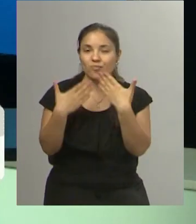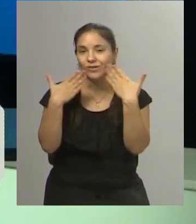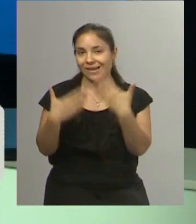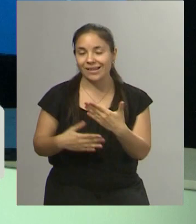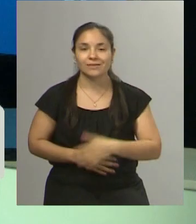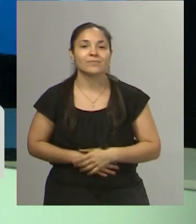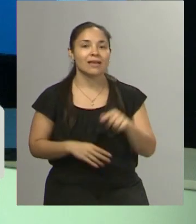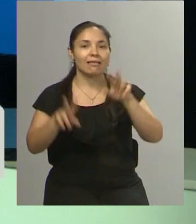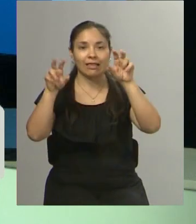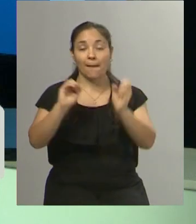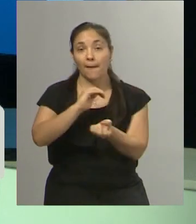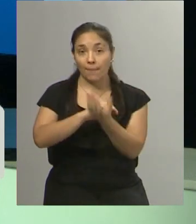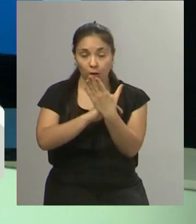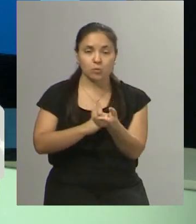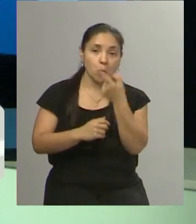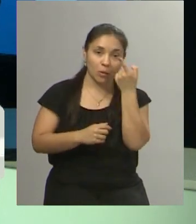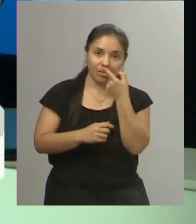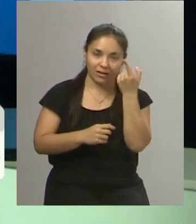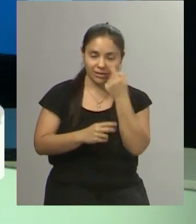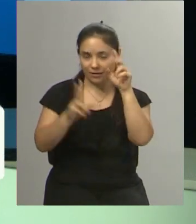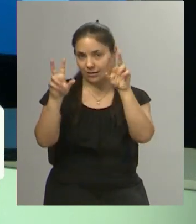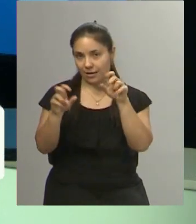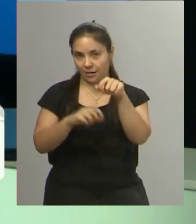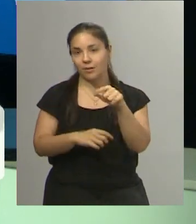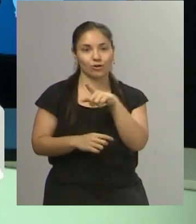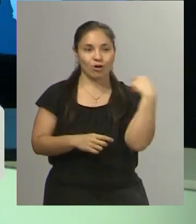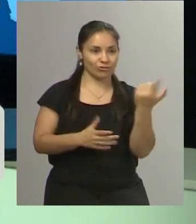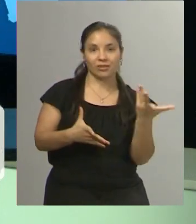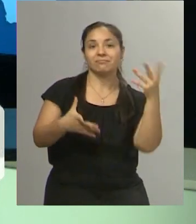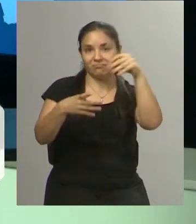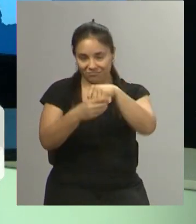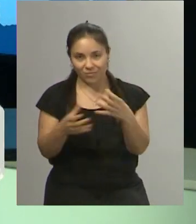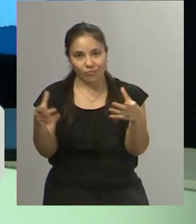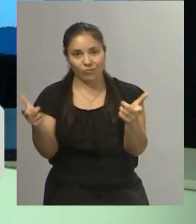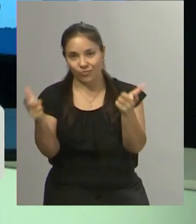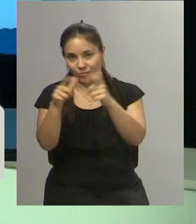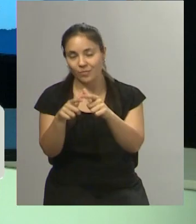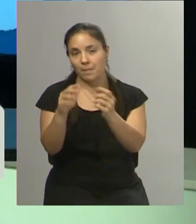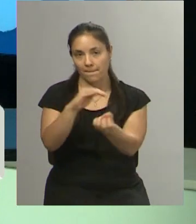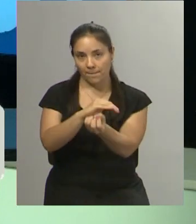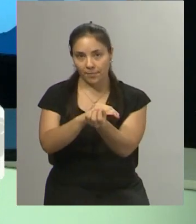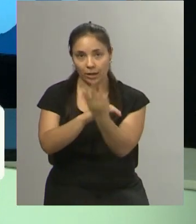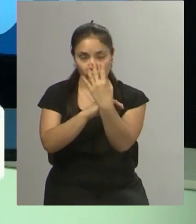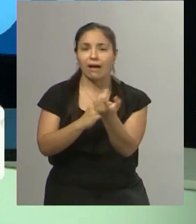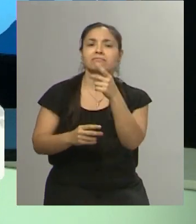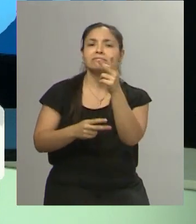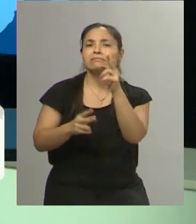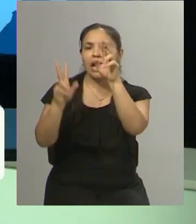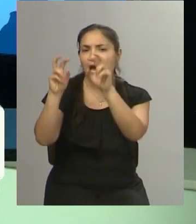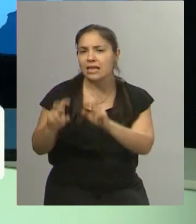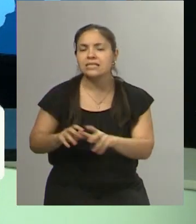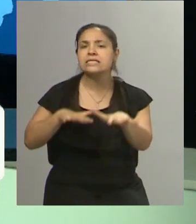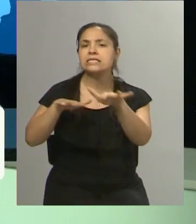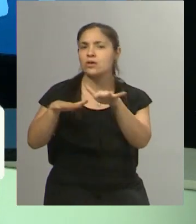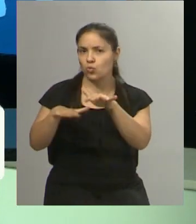tema Mercosur que nos interesa y mucho, somos parte de este Mercosur y vamos a analizar la situación del Mercosur y todo lo que tenga que ver